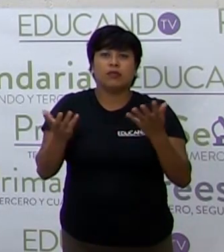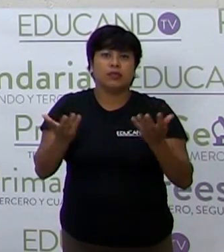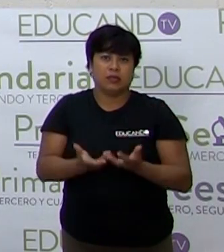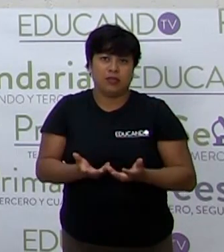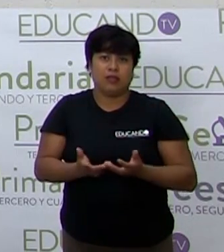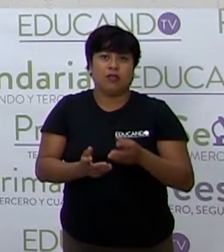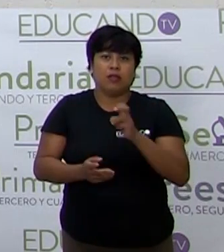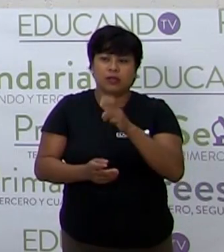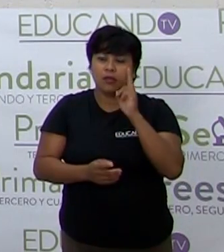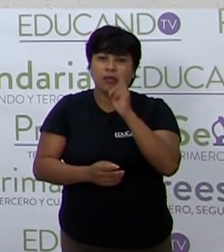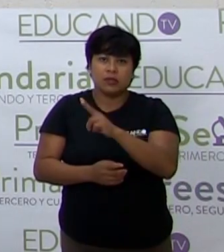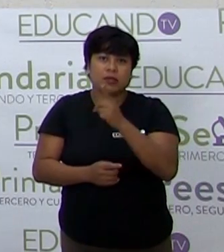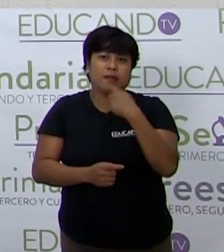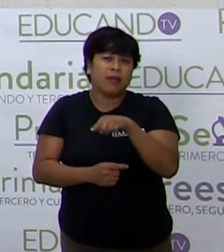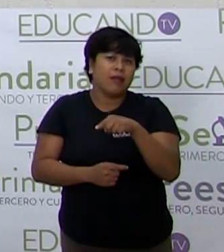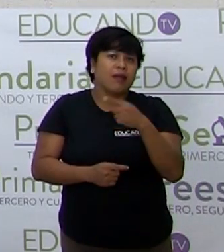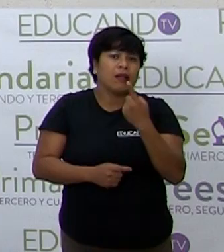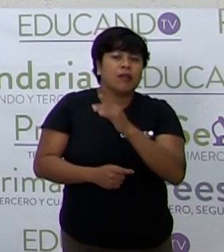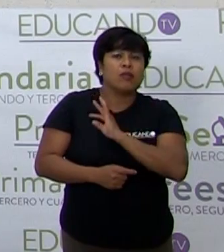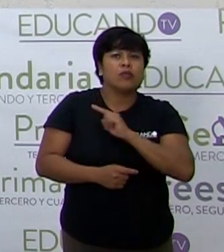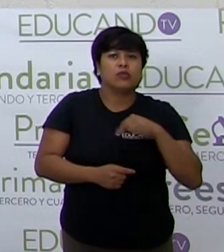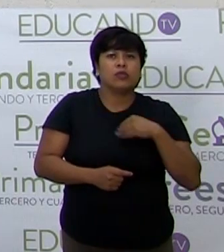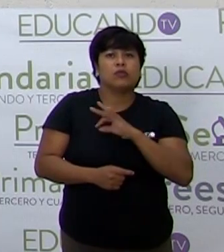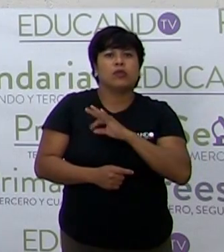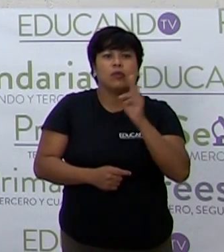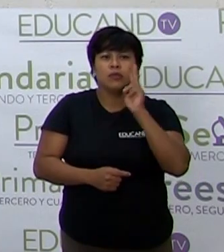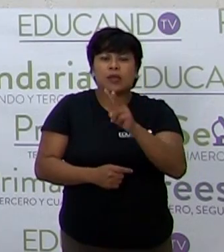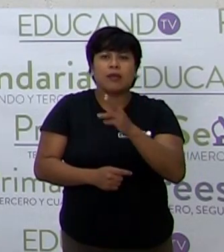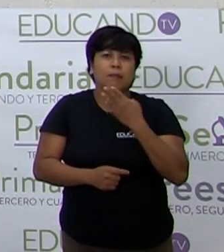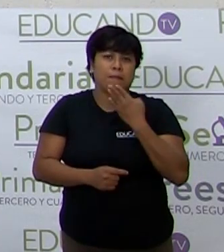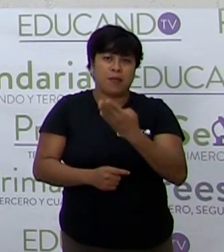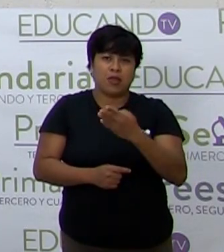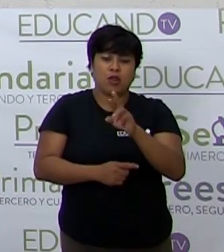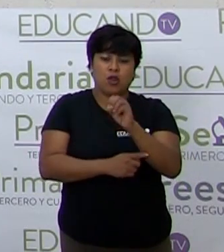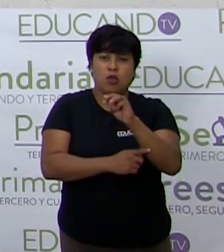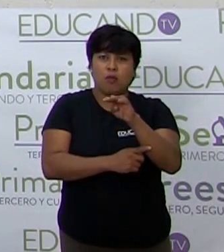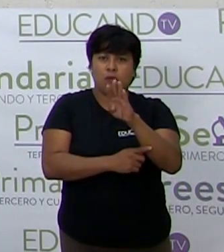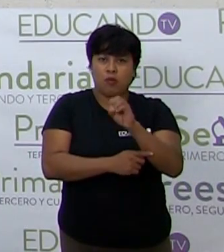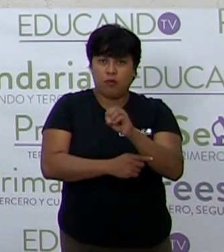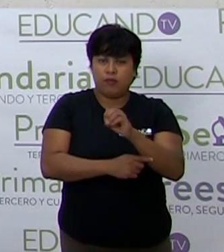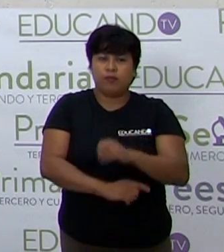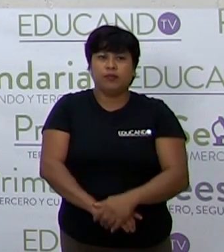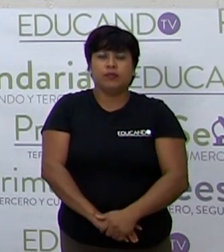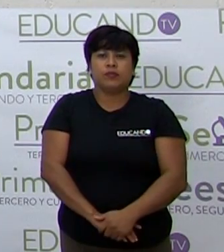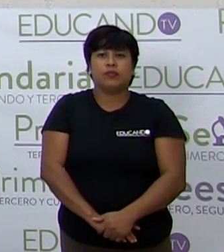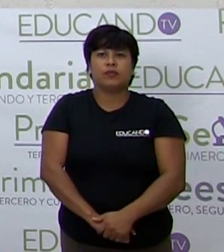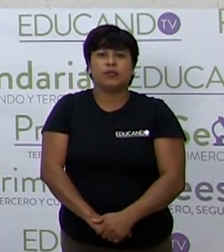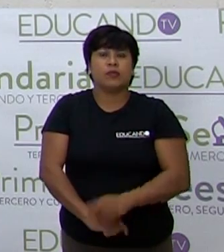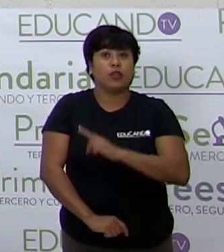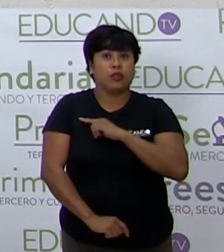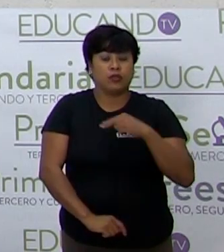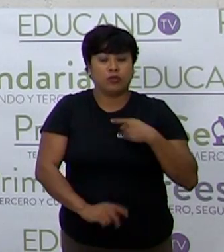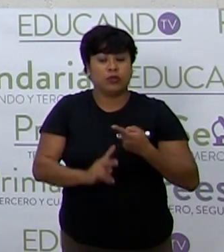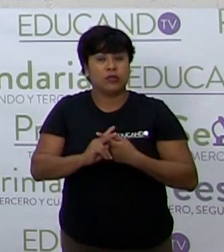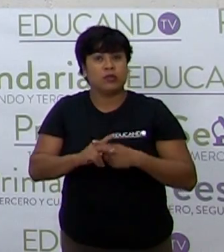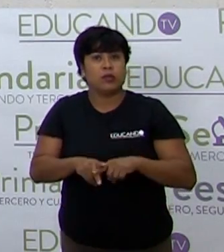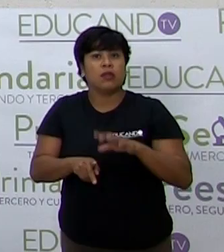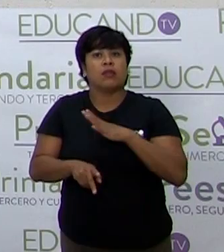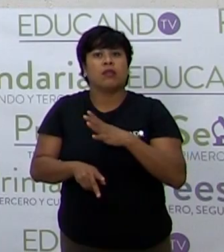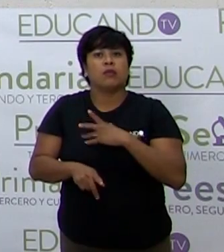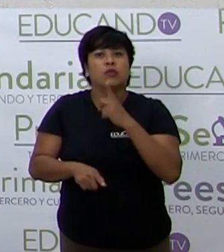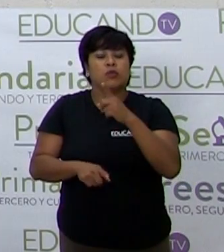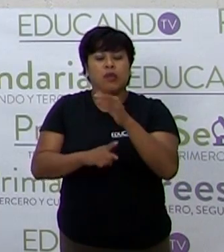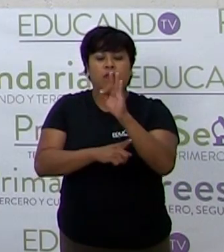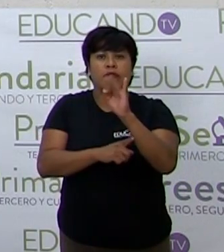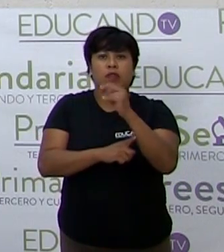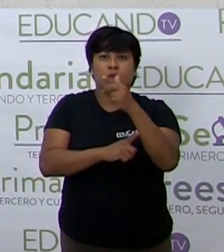poquito esta figura para que podamos apreciar bien los dos rombos. Inicialmente teníamos una figura